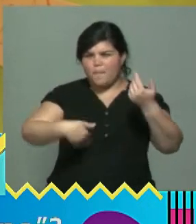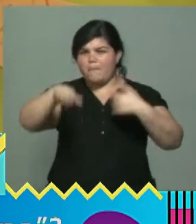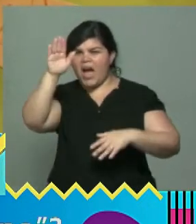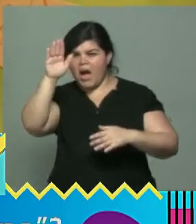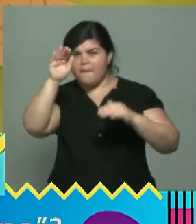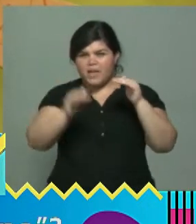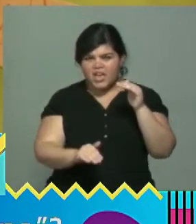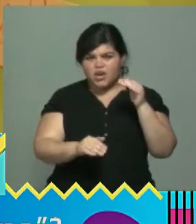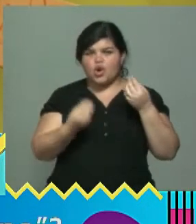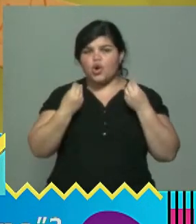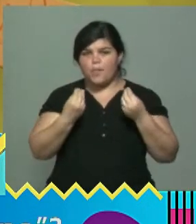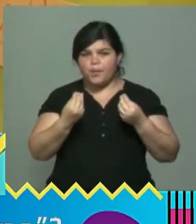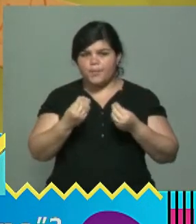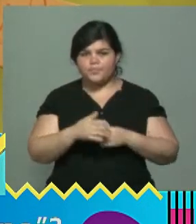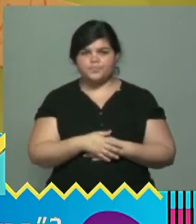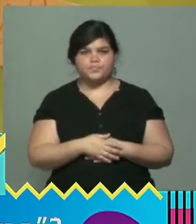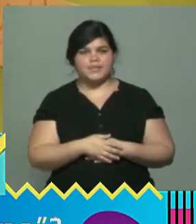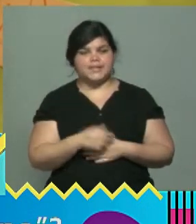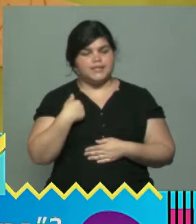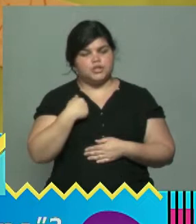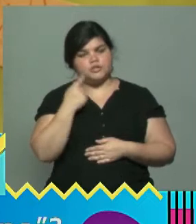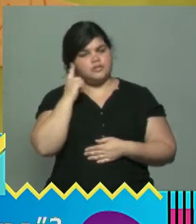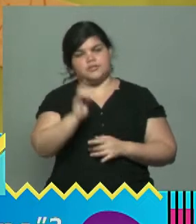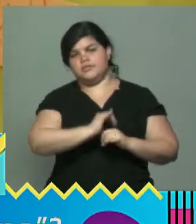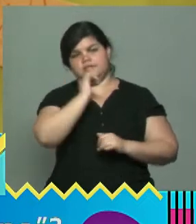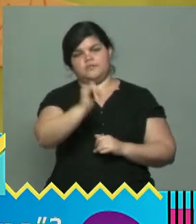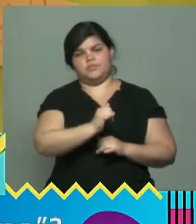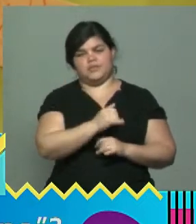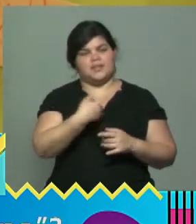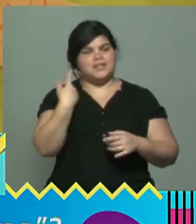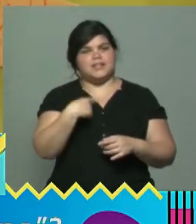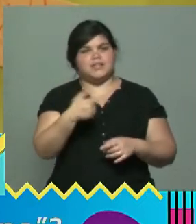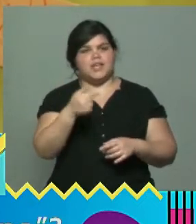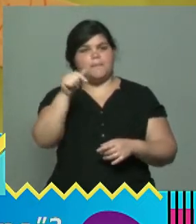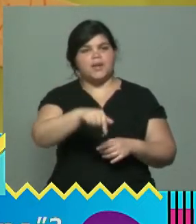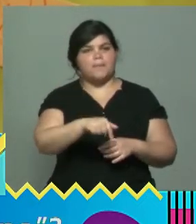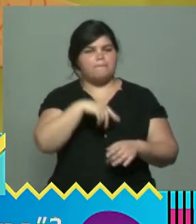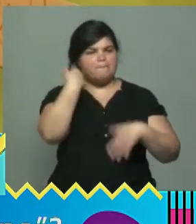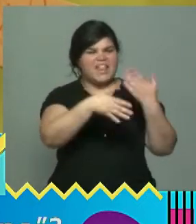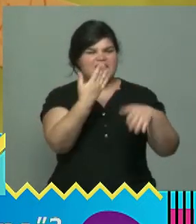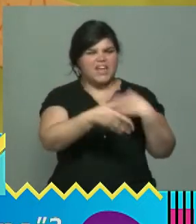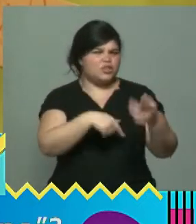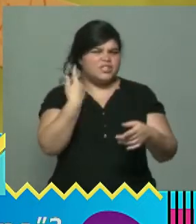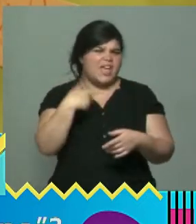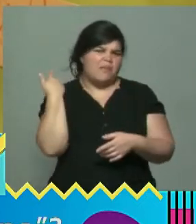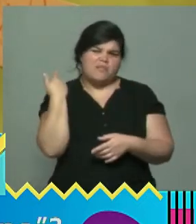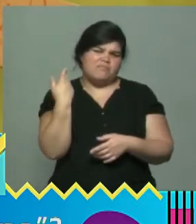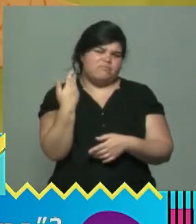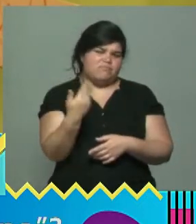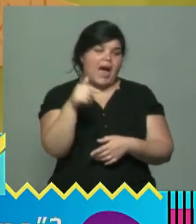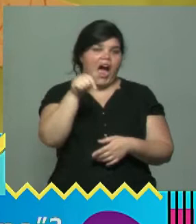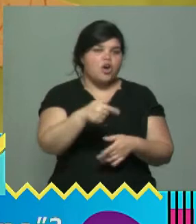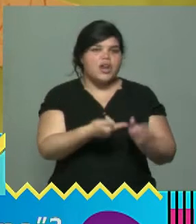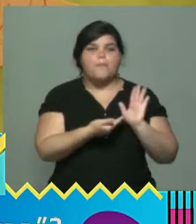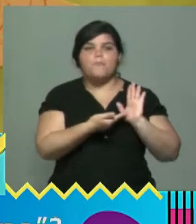tengo una concepción que en realidad el maltrato siempre se ha dado, lo que pasa es que hoy se visibiliza, como dice Ernestina. Hoy